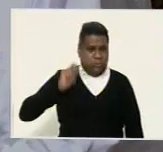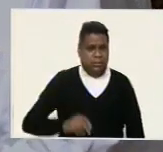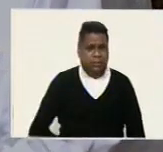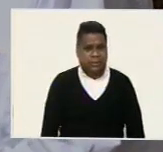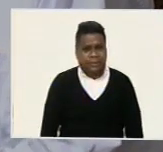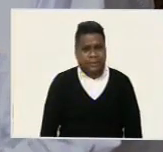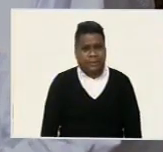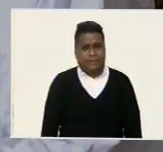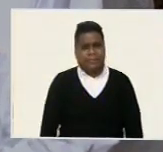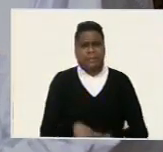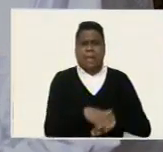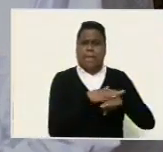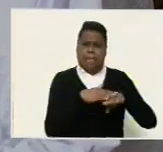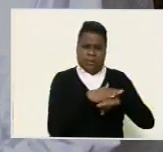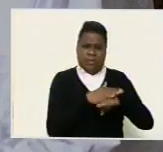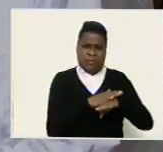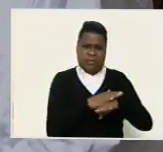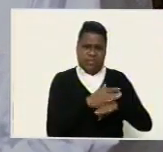Disculpa que haga un previo.